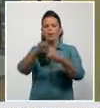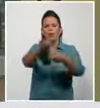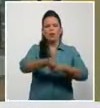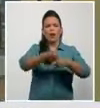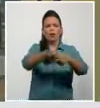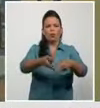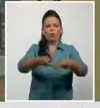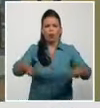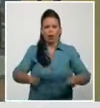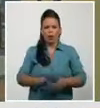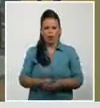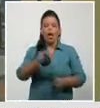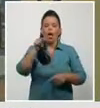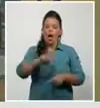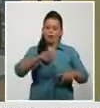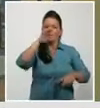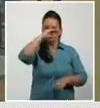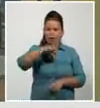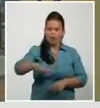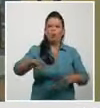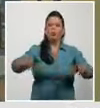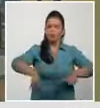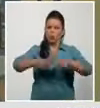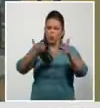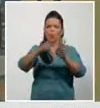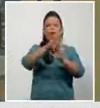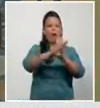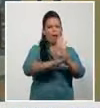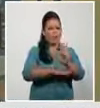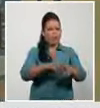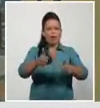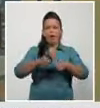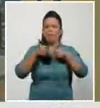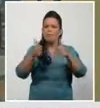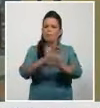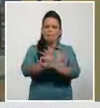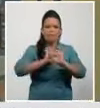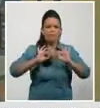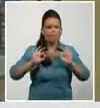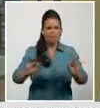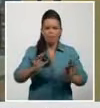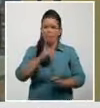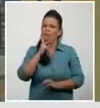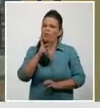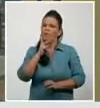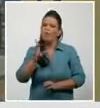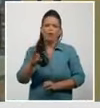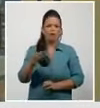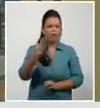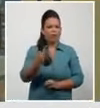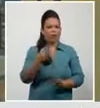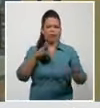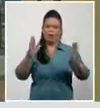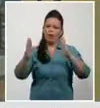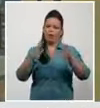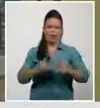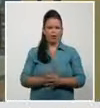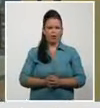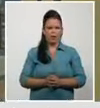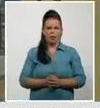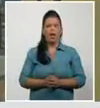medidas higiénico-sanitarias y los protocolos establecidos para esta fase de transmisión autóctona. Se prevé llevar hacia el